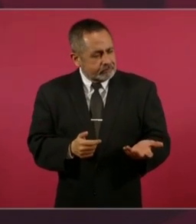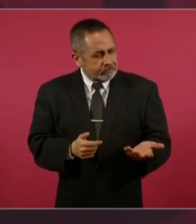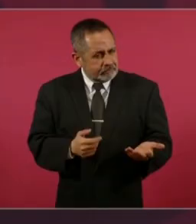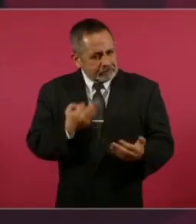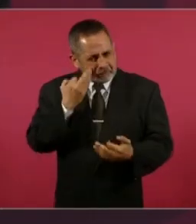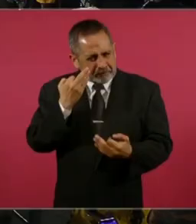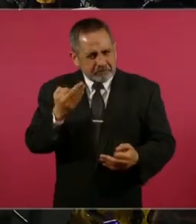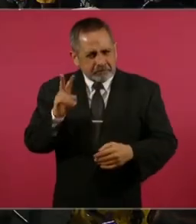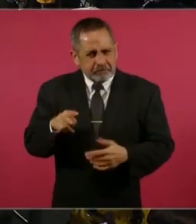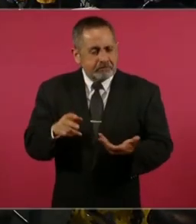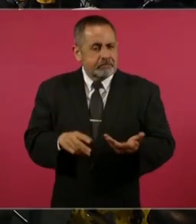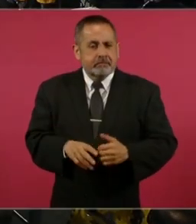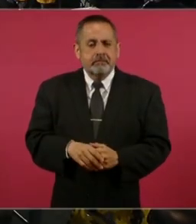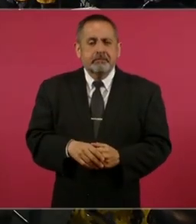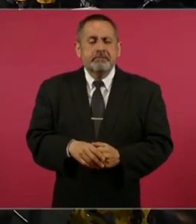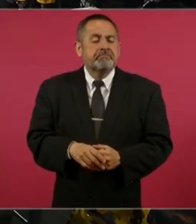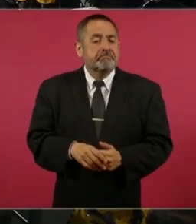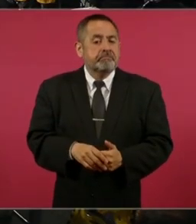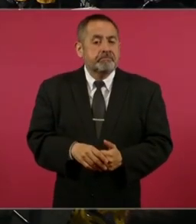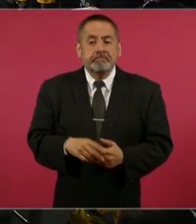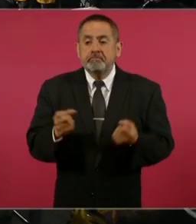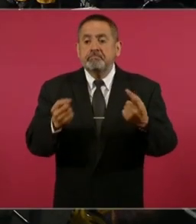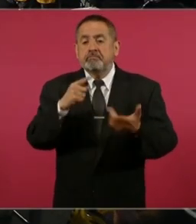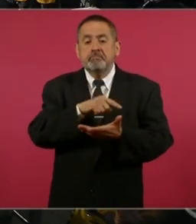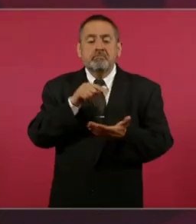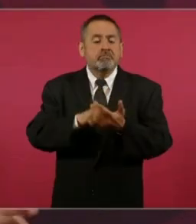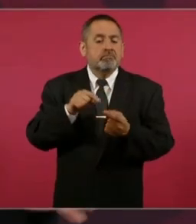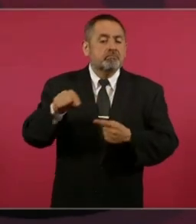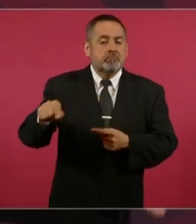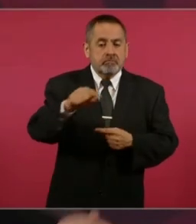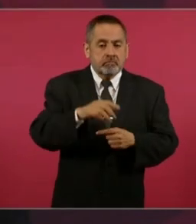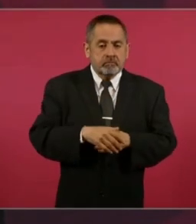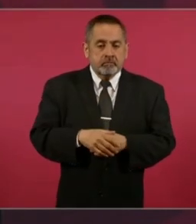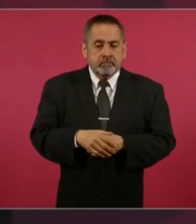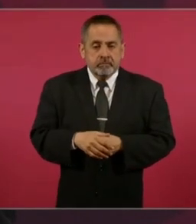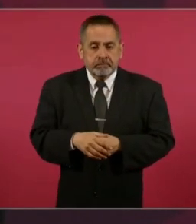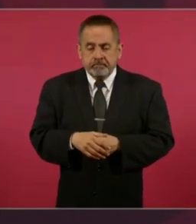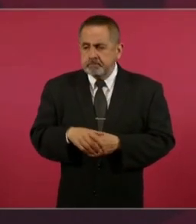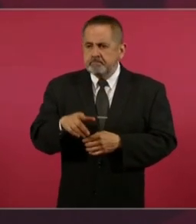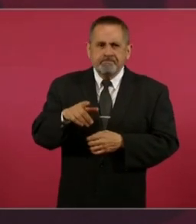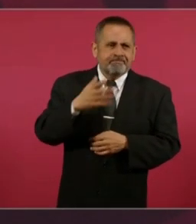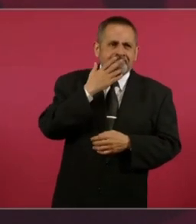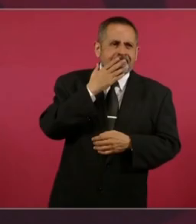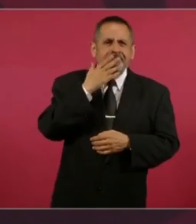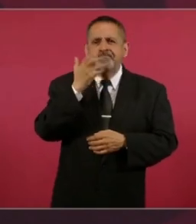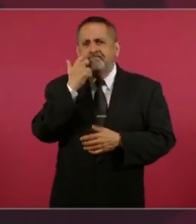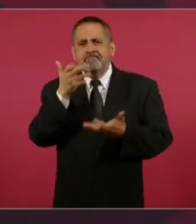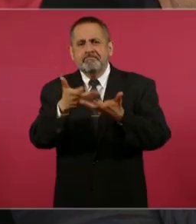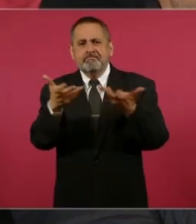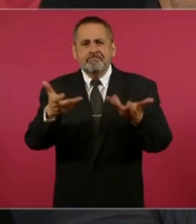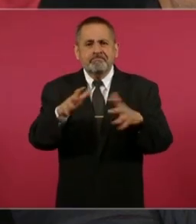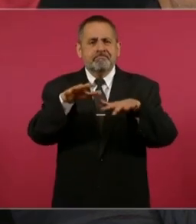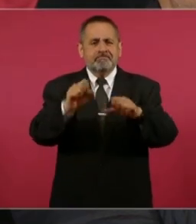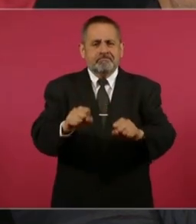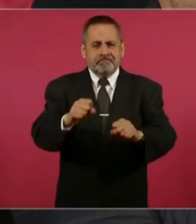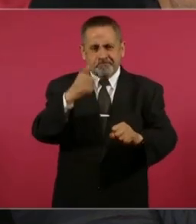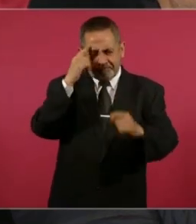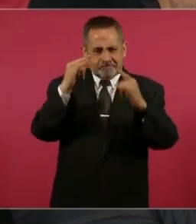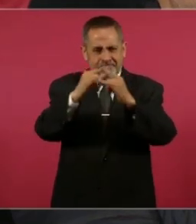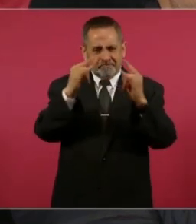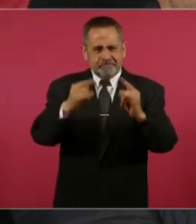consta sitios en donde no se podía conseguir un terreno para